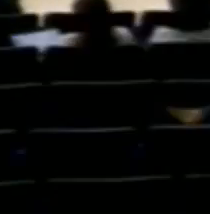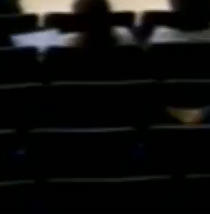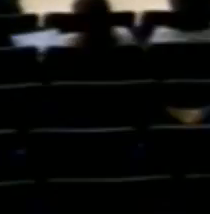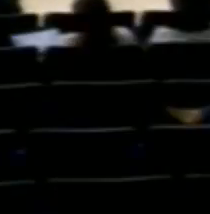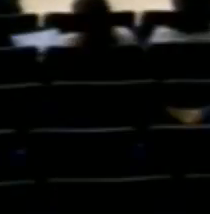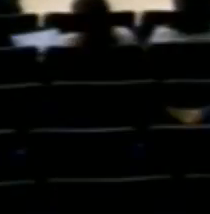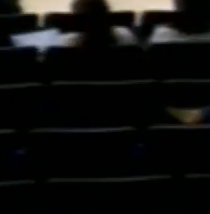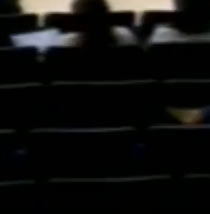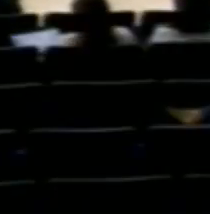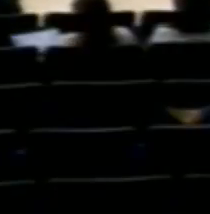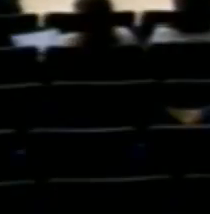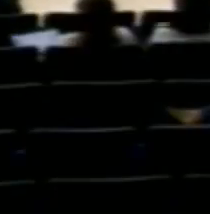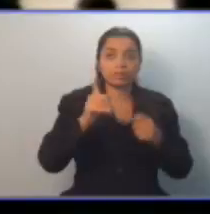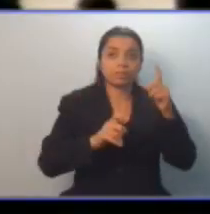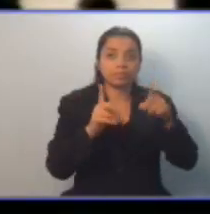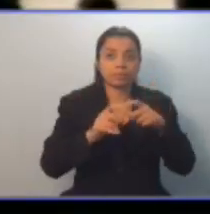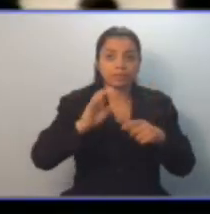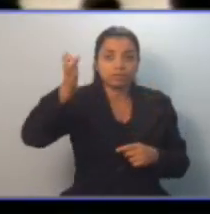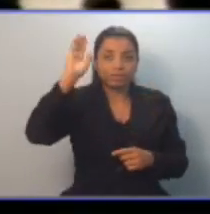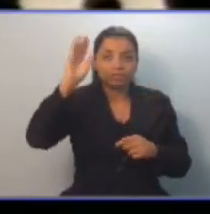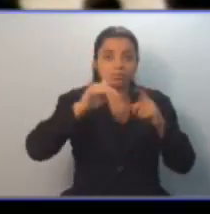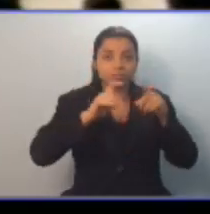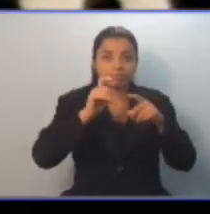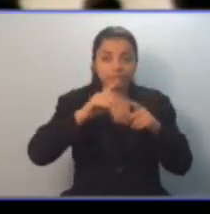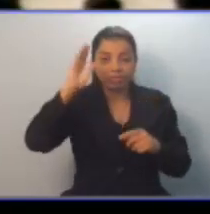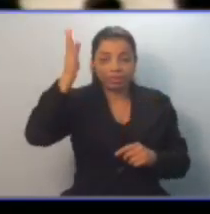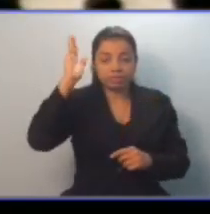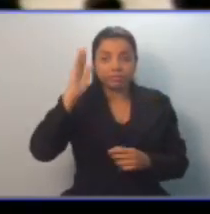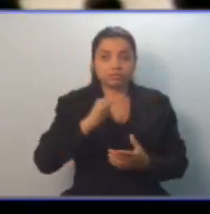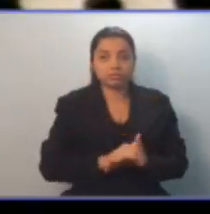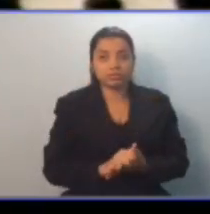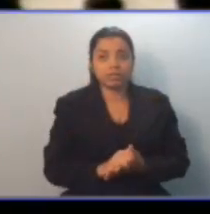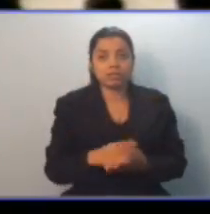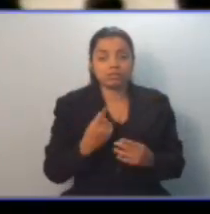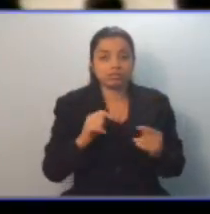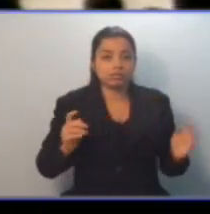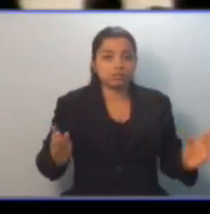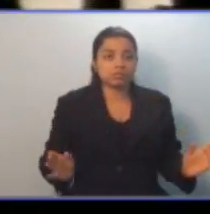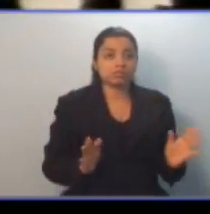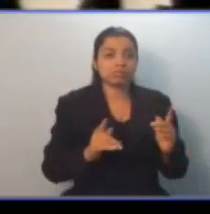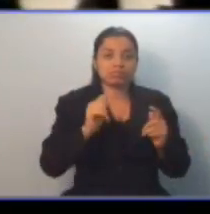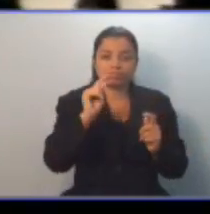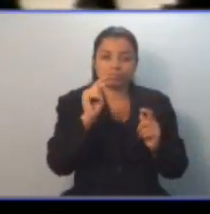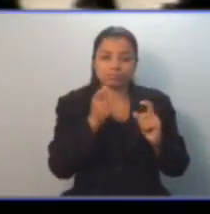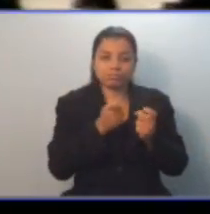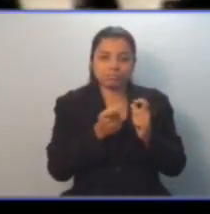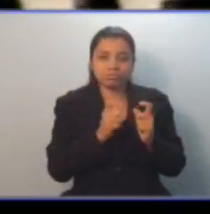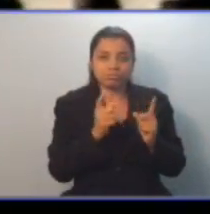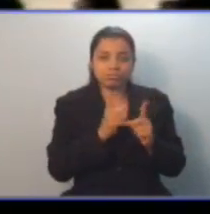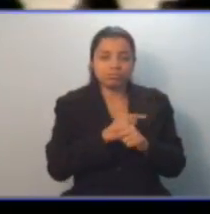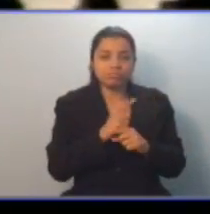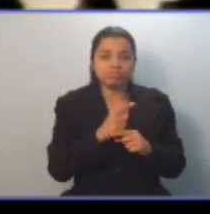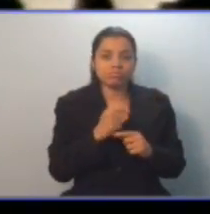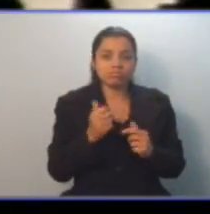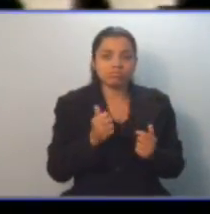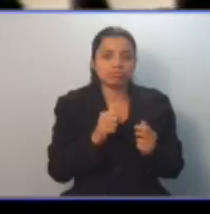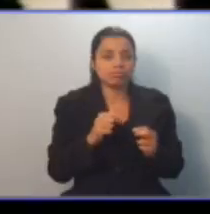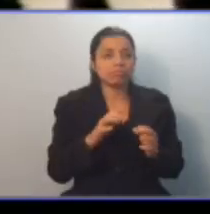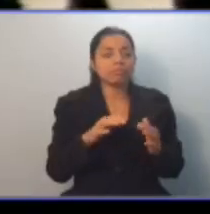Después de escuchar tanta pregunta, vamos a tratar de variar un poquito. Y me voy a ir por el lado